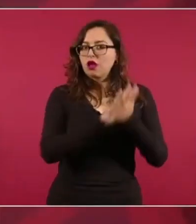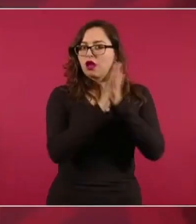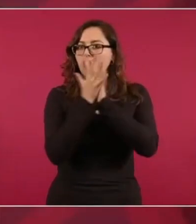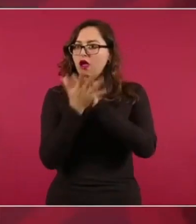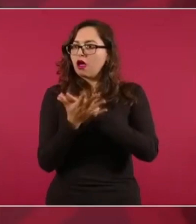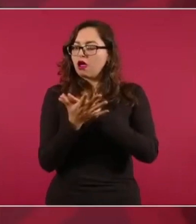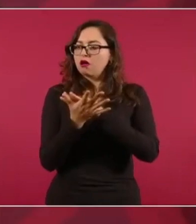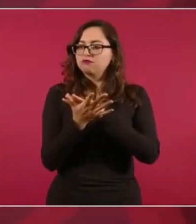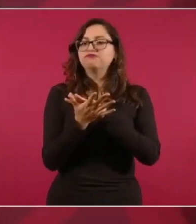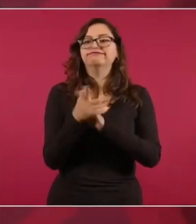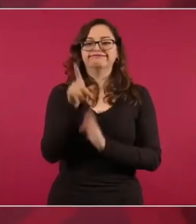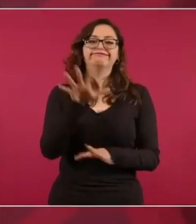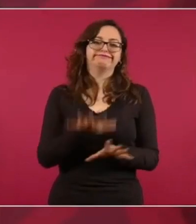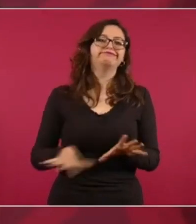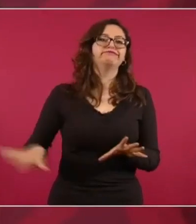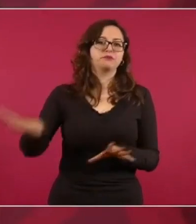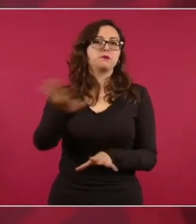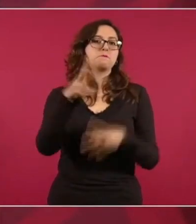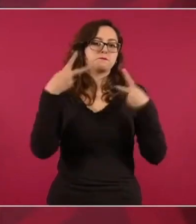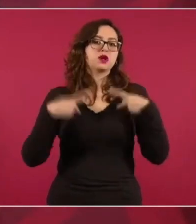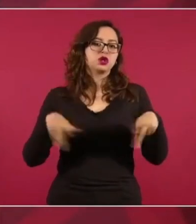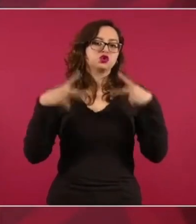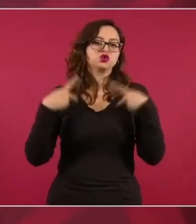de Tamaulipas,